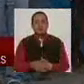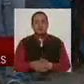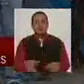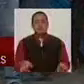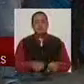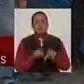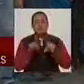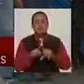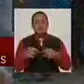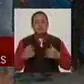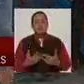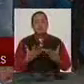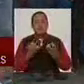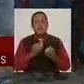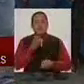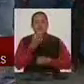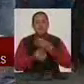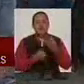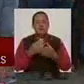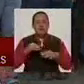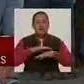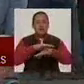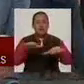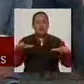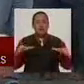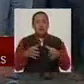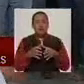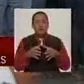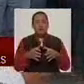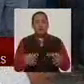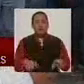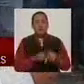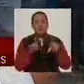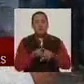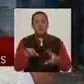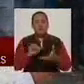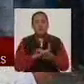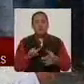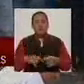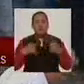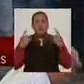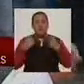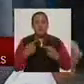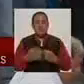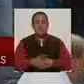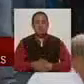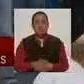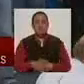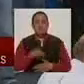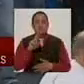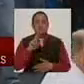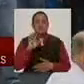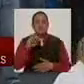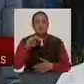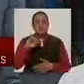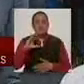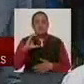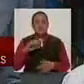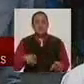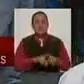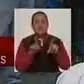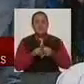También quiero anunciarles a todos ustedes que las campañas de RENIEC para